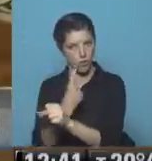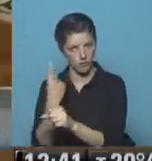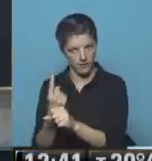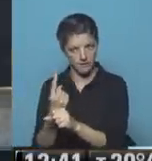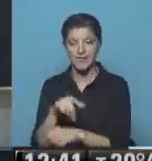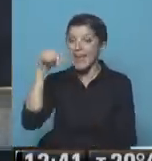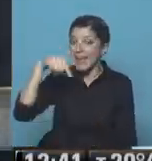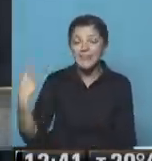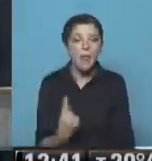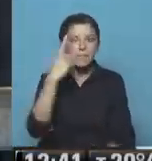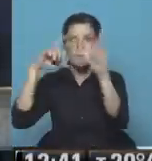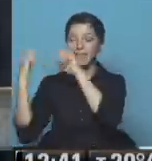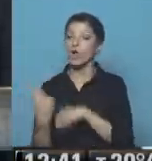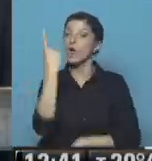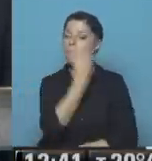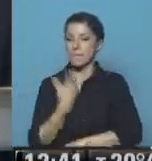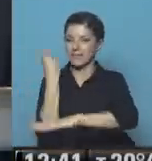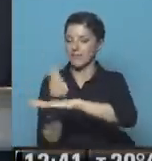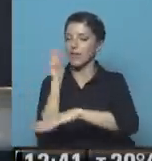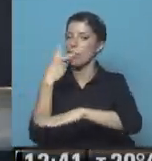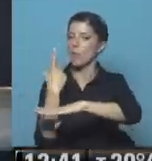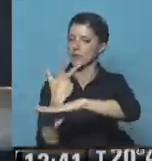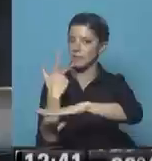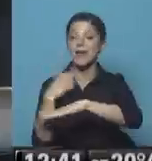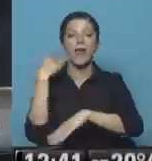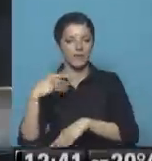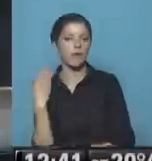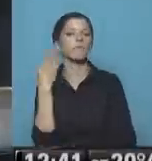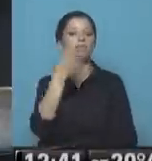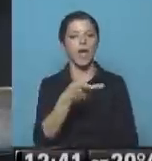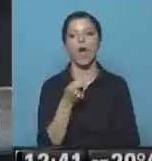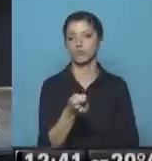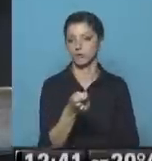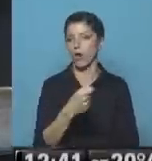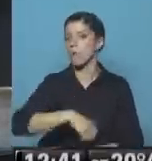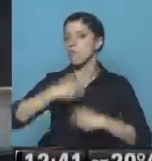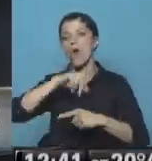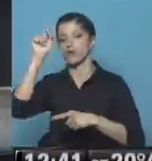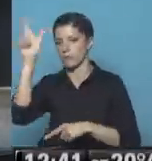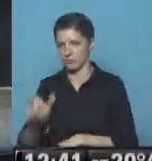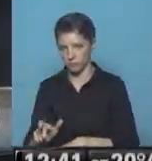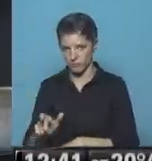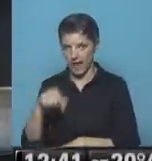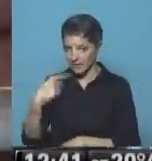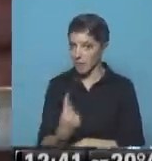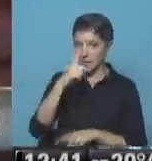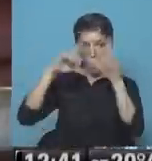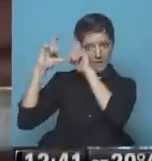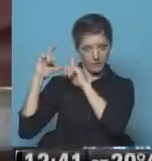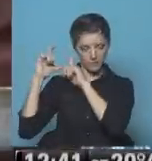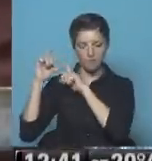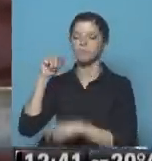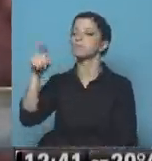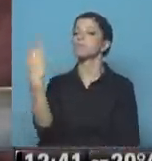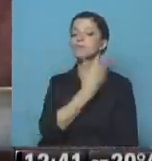vez que un presidente guatemalteco se ve obligado a enfrentar los tribunales como cualquier ciudadano. El mandatario afirmó